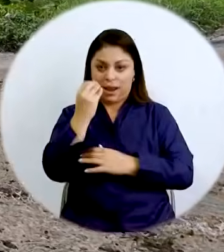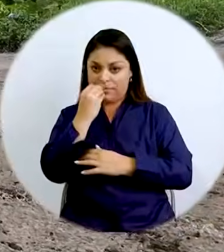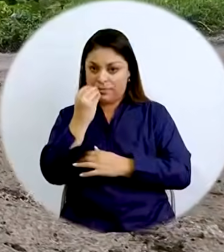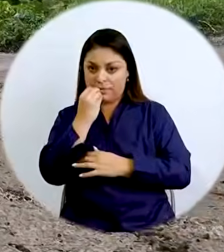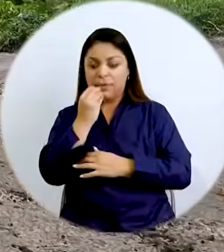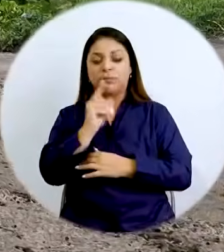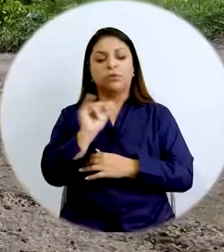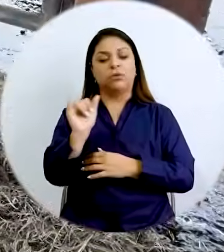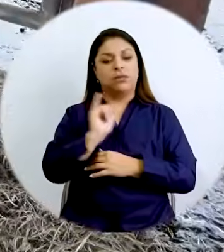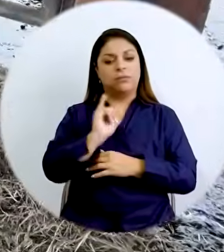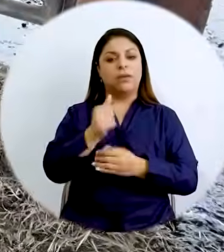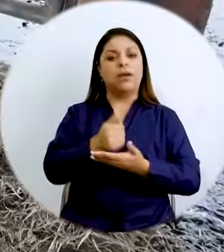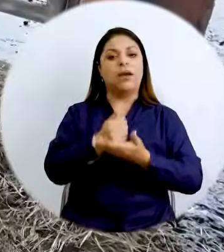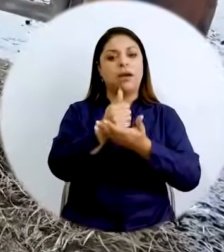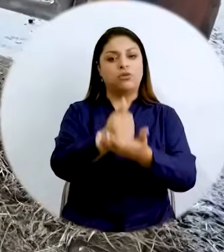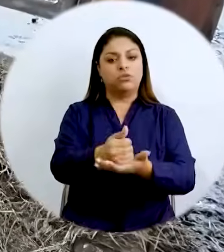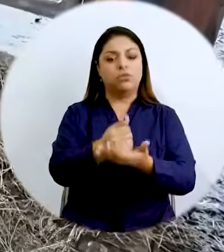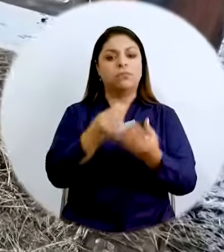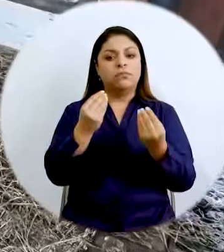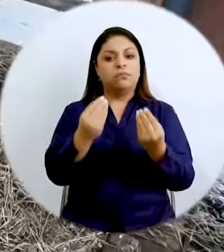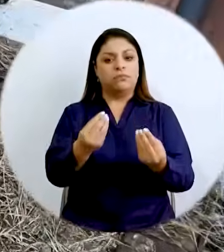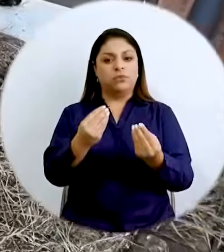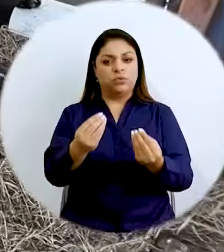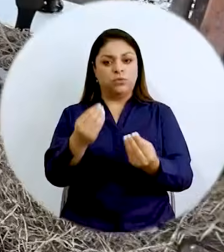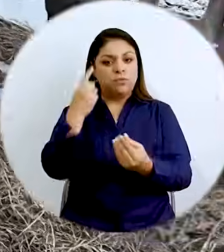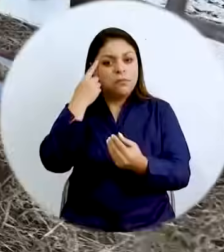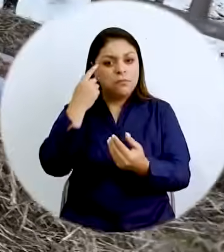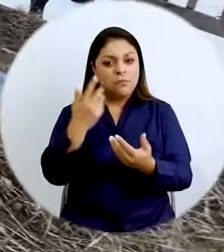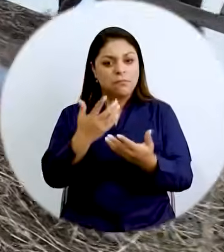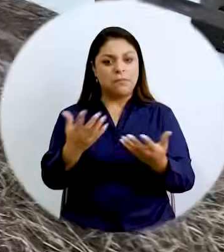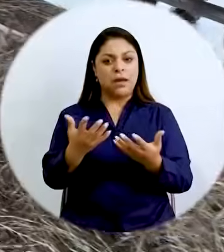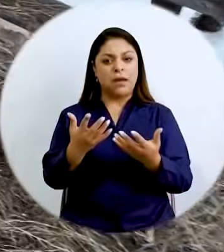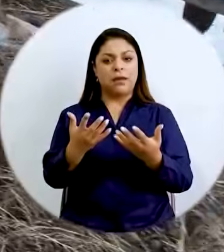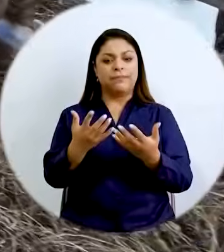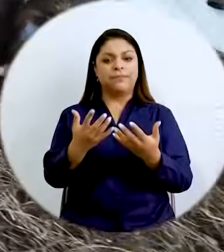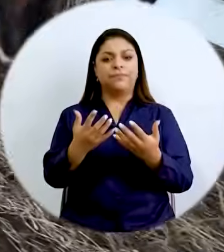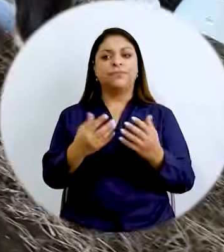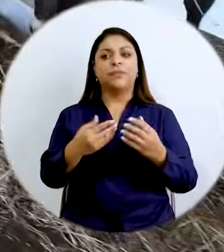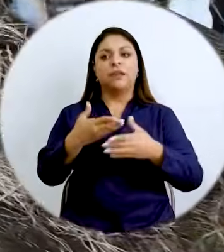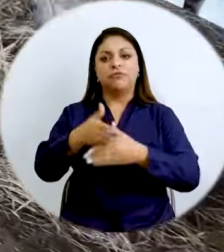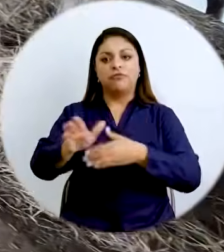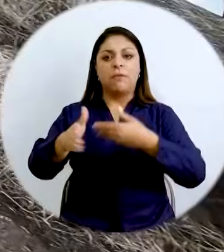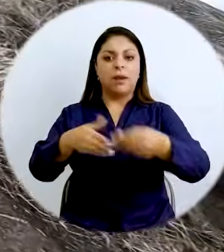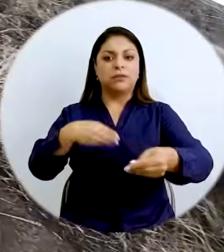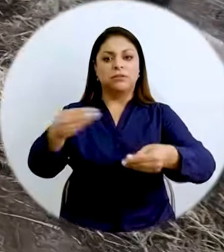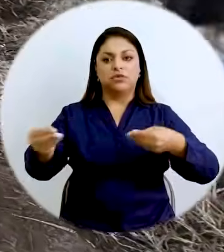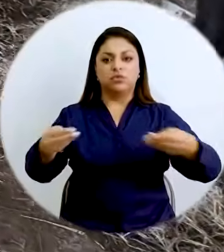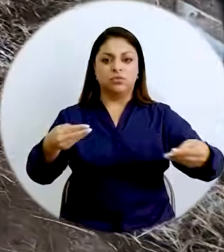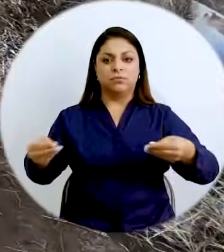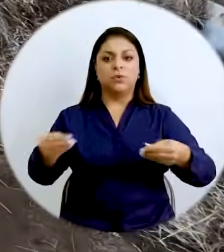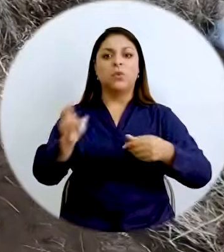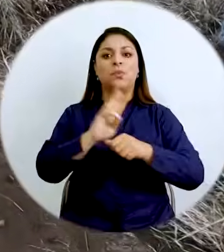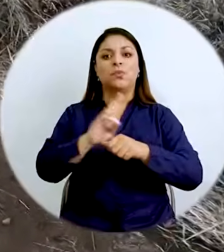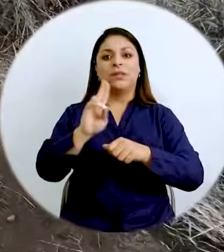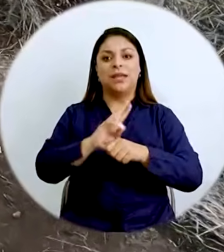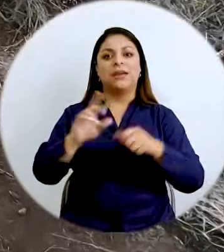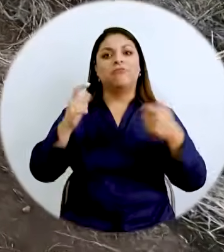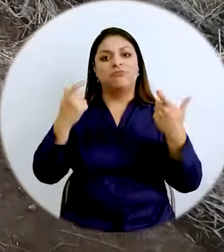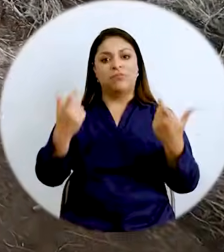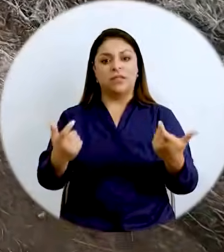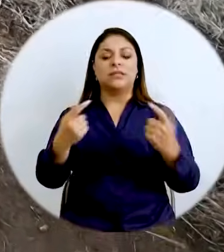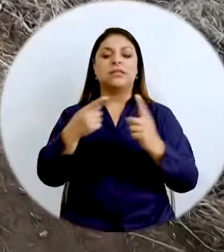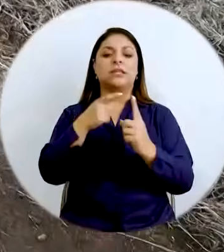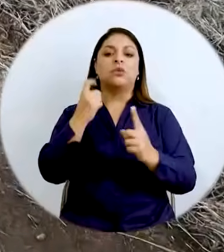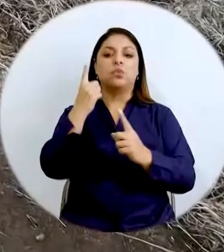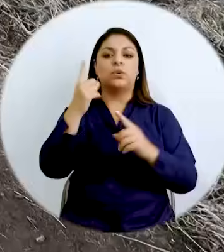también contribuye mucho a esa, para decirlo de alguna forma sencilla, repartición de la utilidad o de la riqueza a partir de